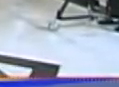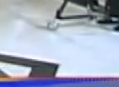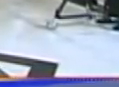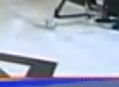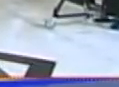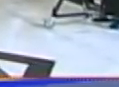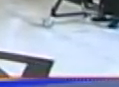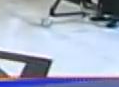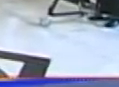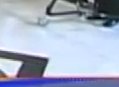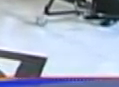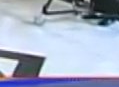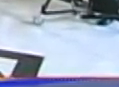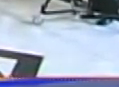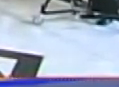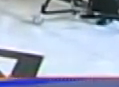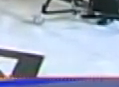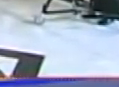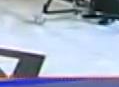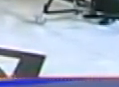Nacional Constituyente.